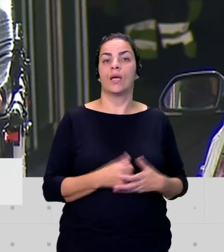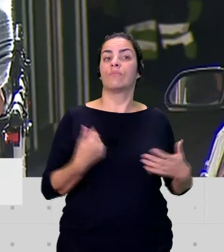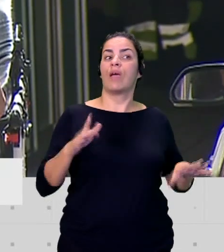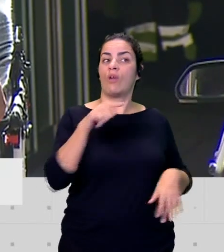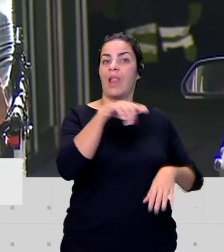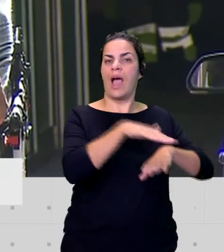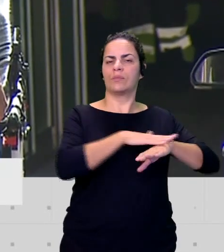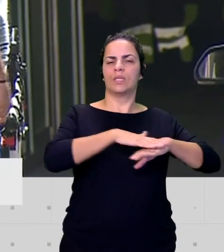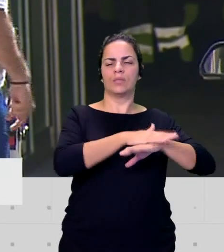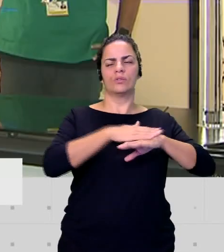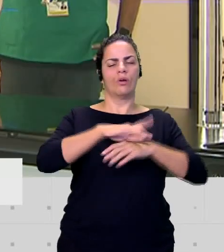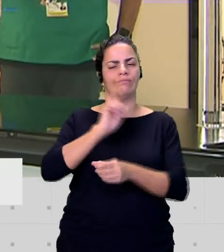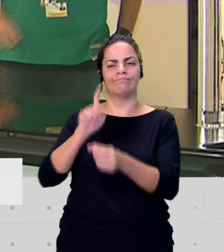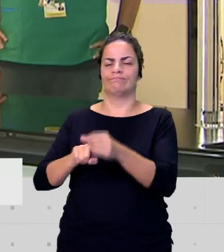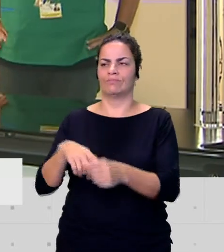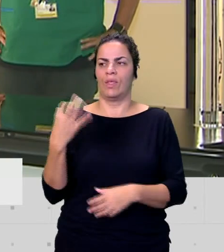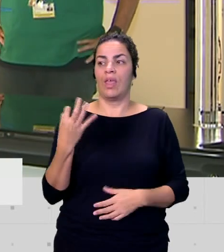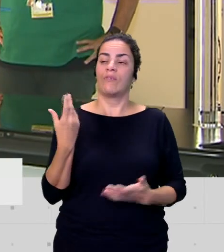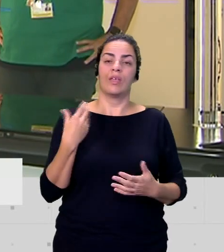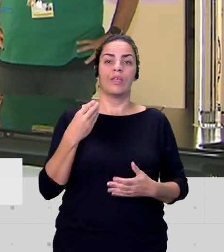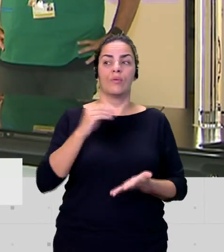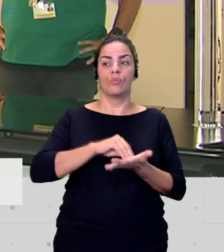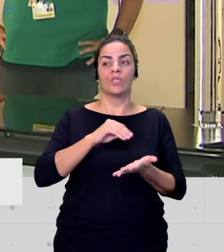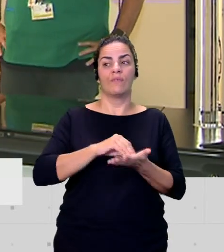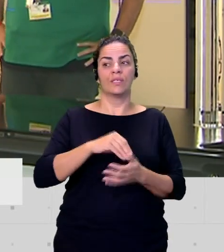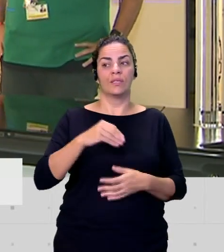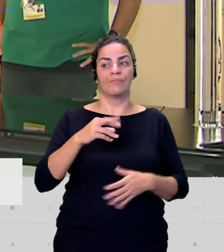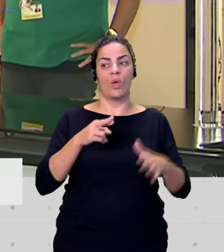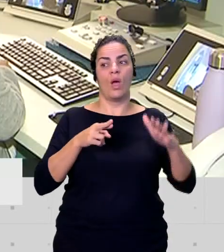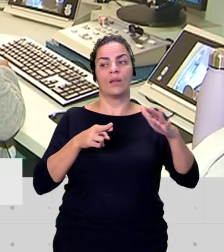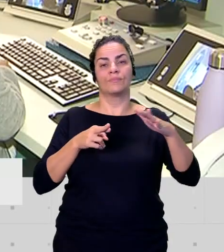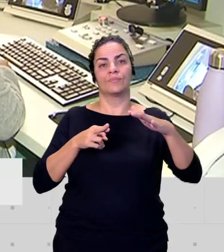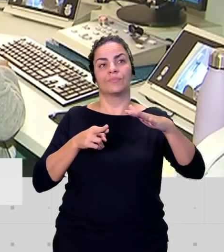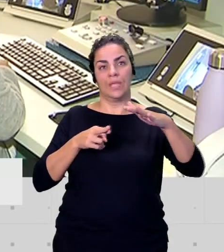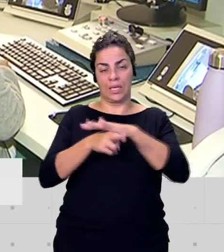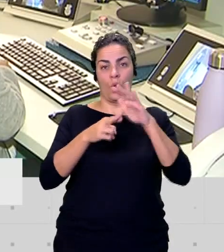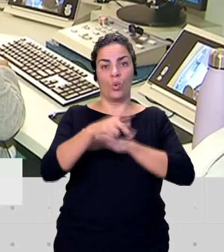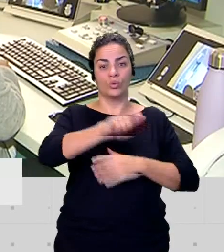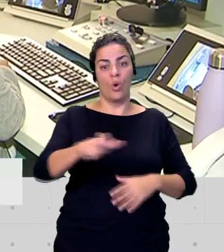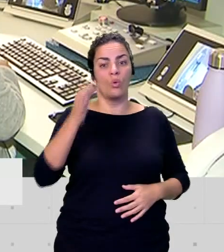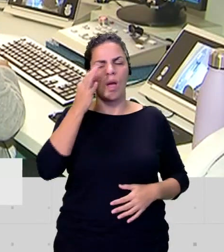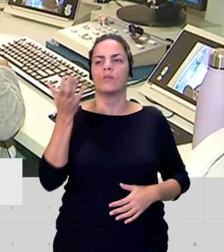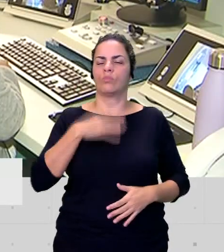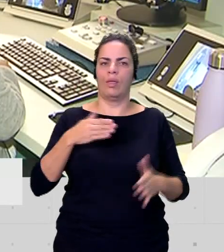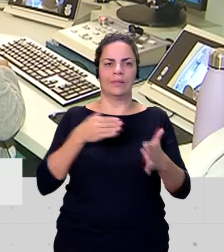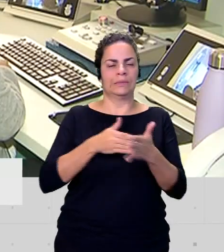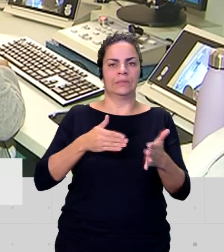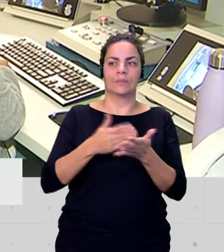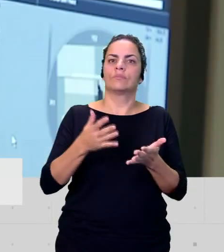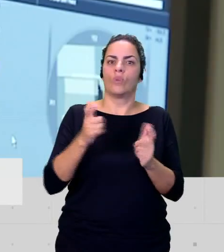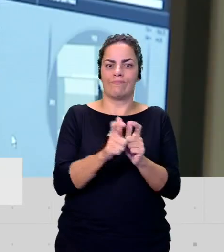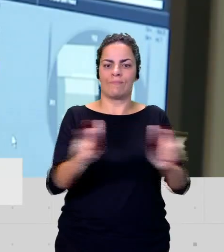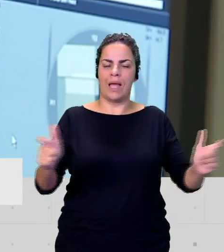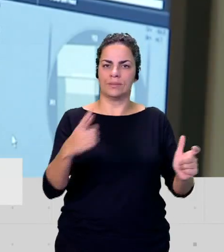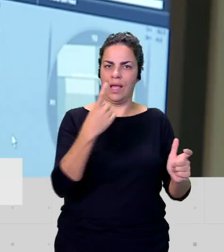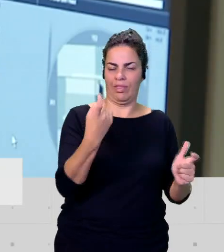mano la administración y muchas veces los recursos humanos son digamos un hándicap. Hay que aumentar el recurso humano, ¿vale? Para